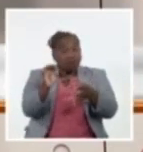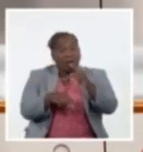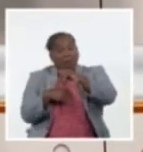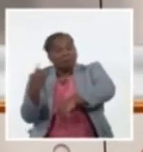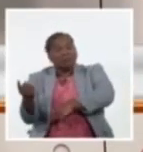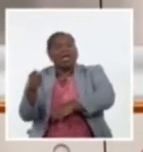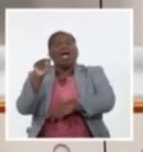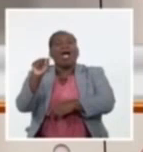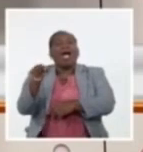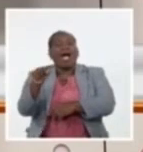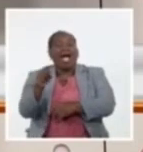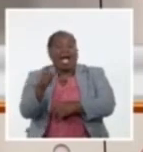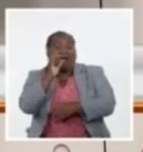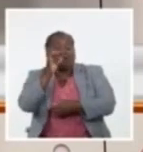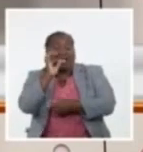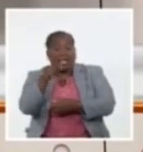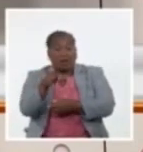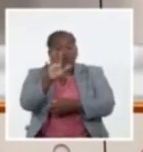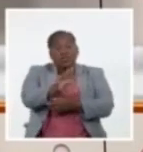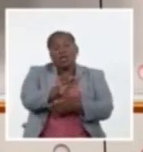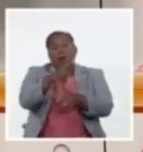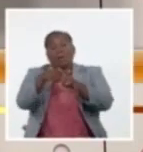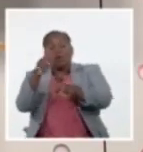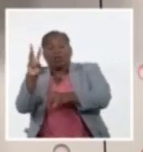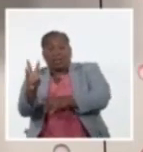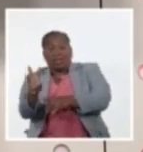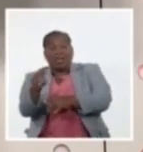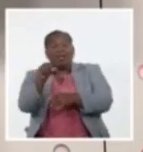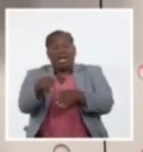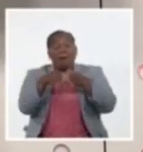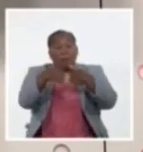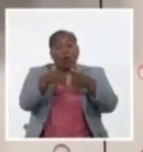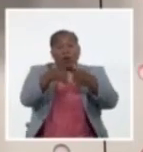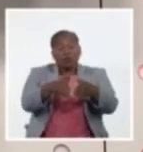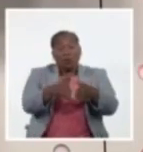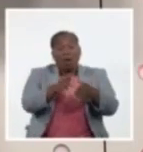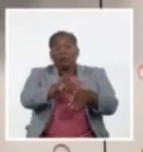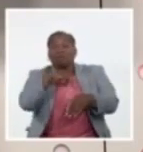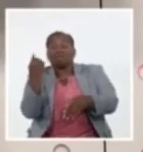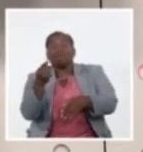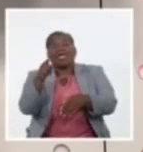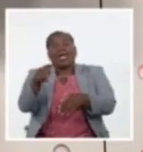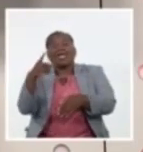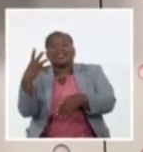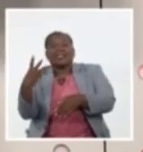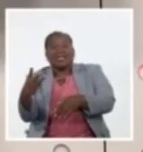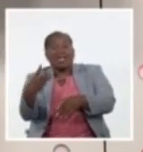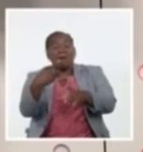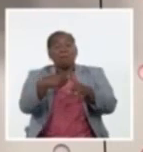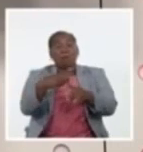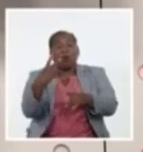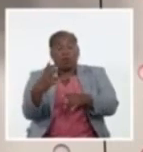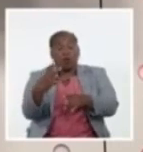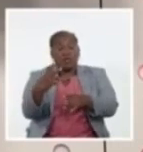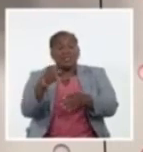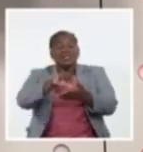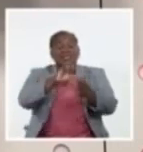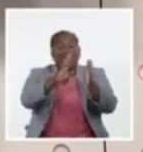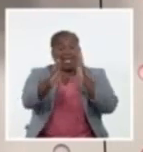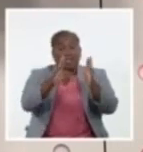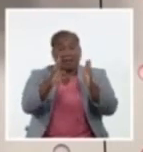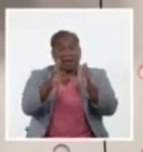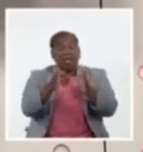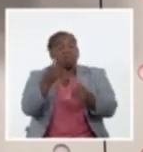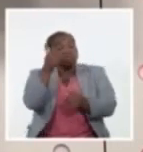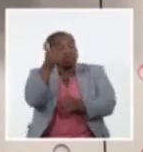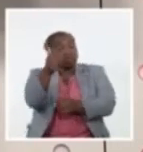primero del doble, 5-3. Portuarios derrotó por la mínima a Ganaderos, 3-2. Y Centrales marcha viento